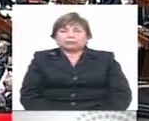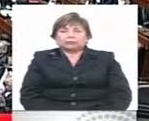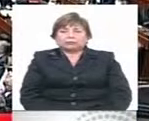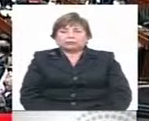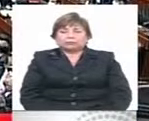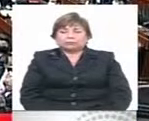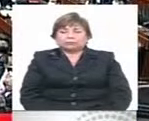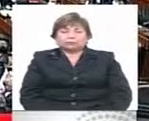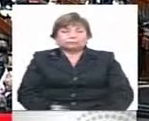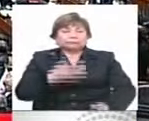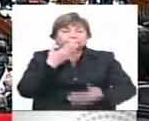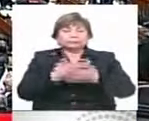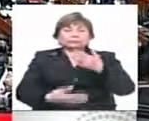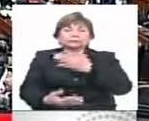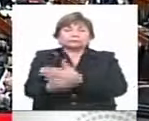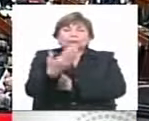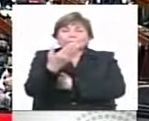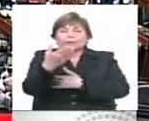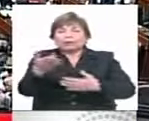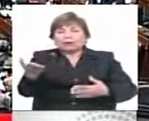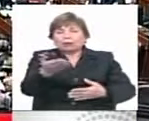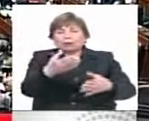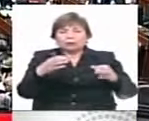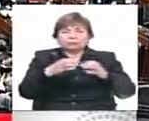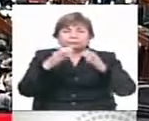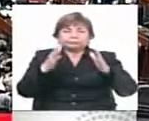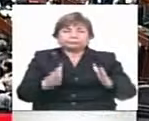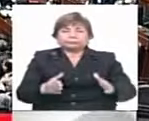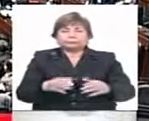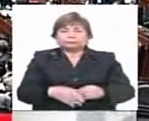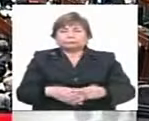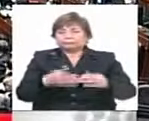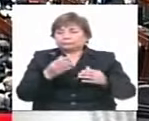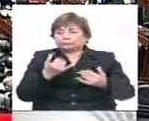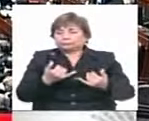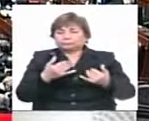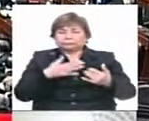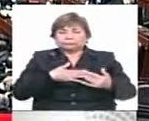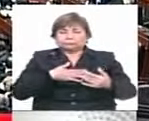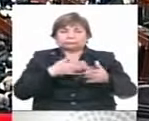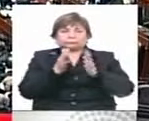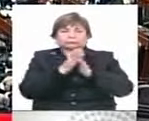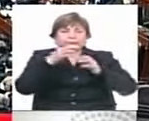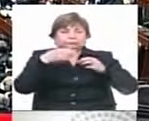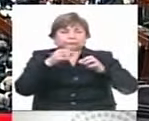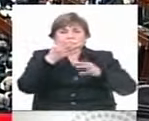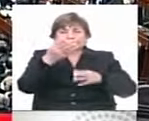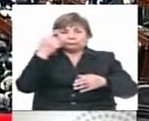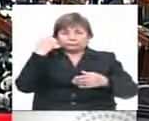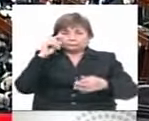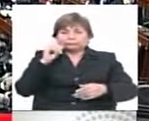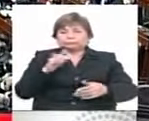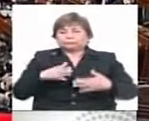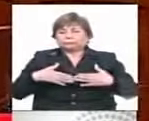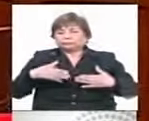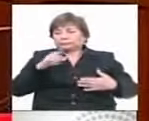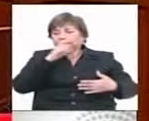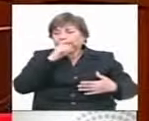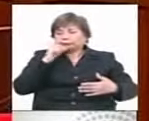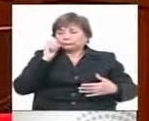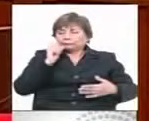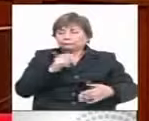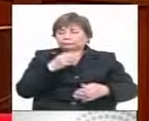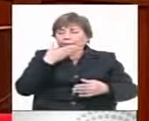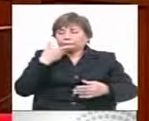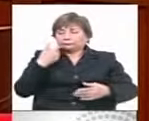Buenos días, señores y señores congresistas. Voy a pedir permiso a la presidencia para retirarme la mascarilla y poder